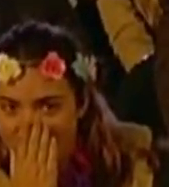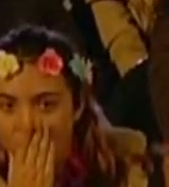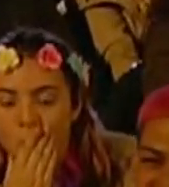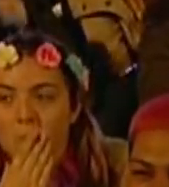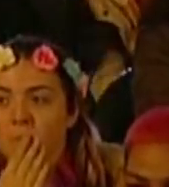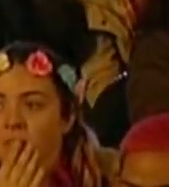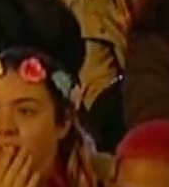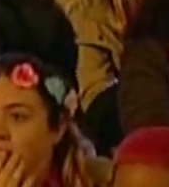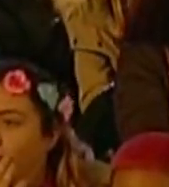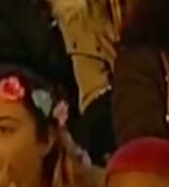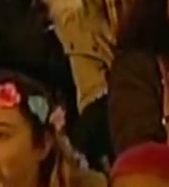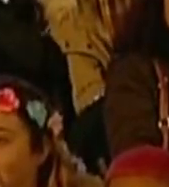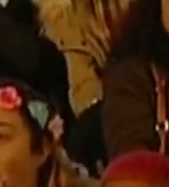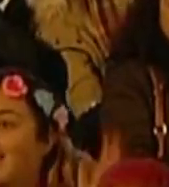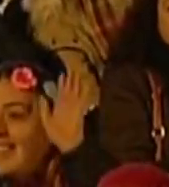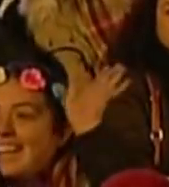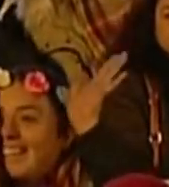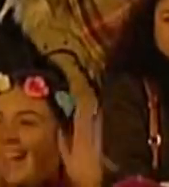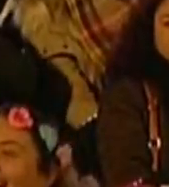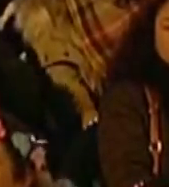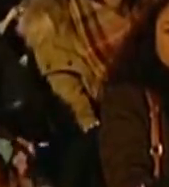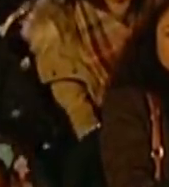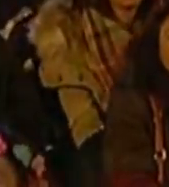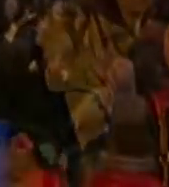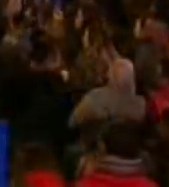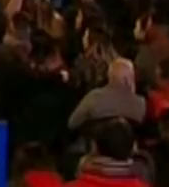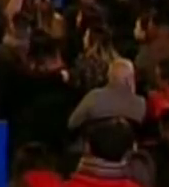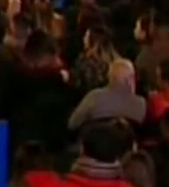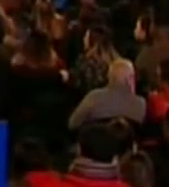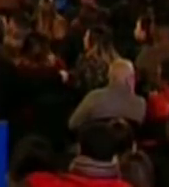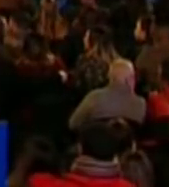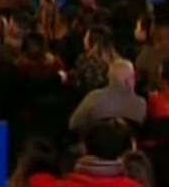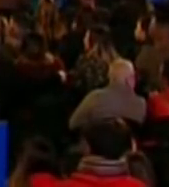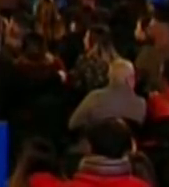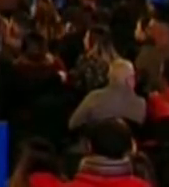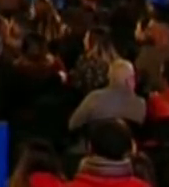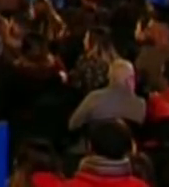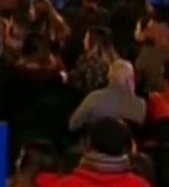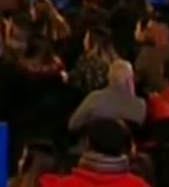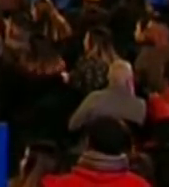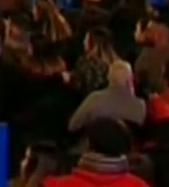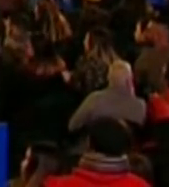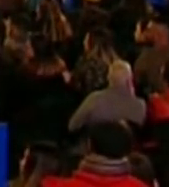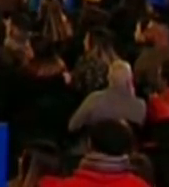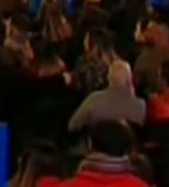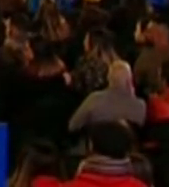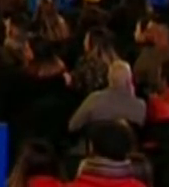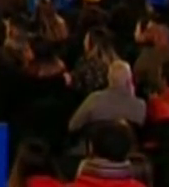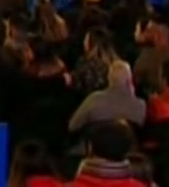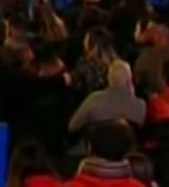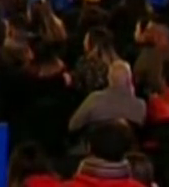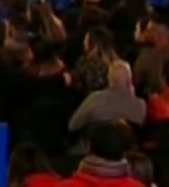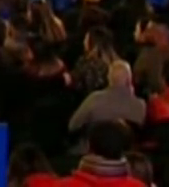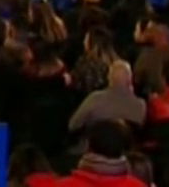ustedes están viendo Televisión Canaria, están escuchando Canarias Radio, los dos medios públicos hoy en el mismo camino para darle esta